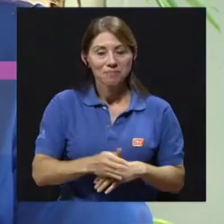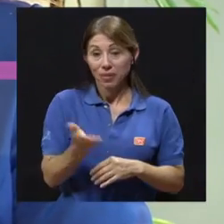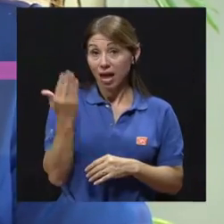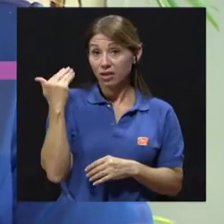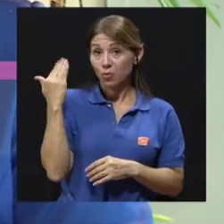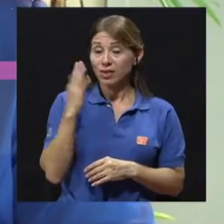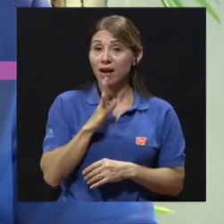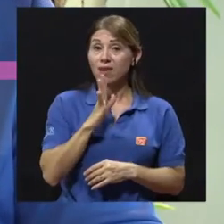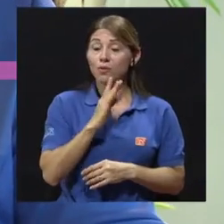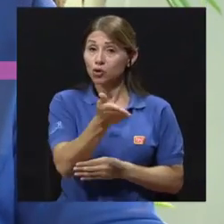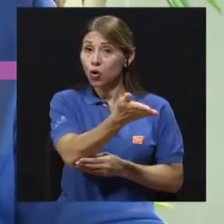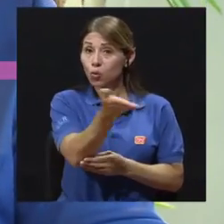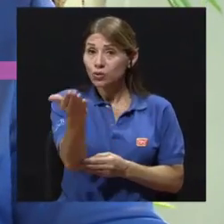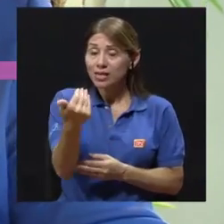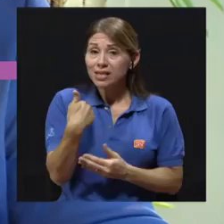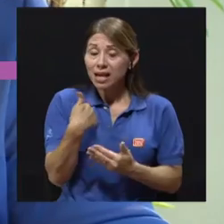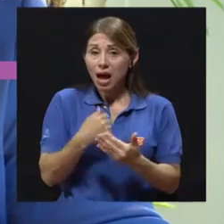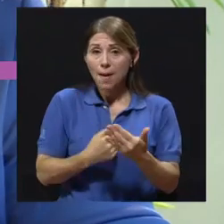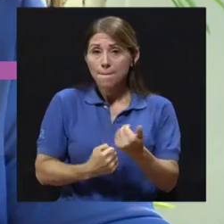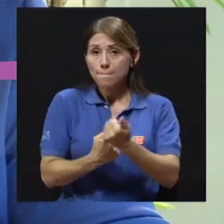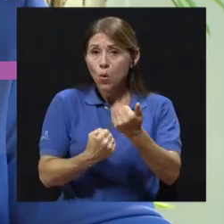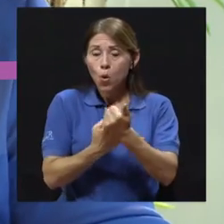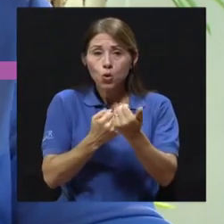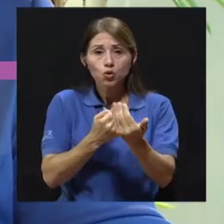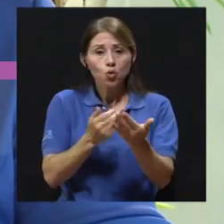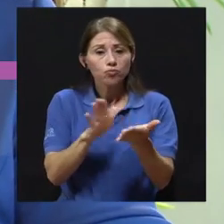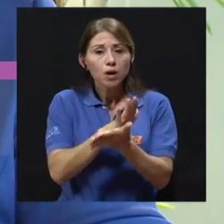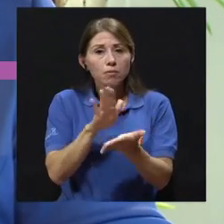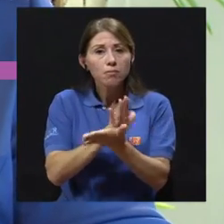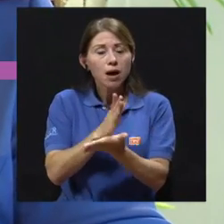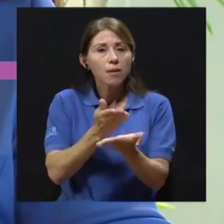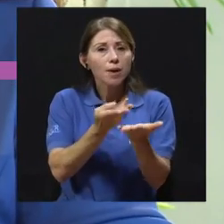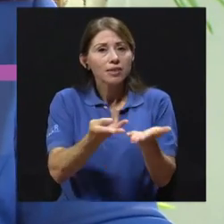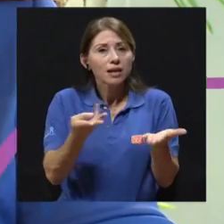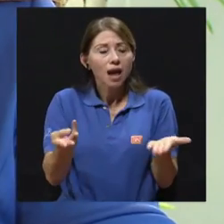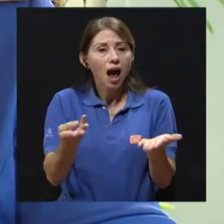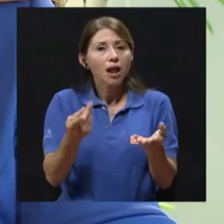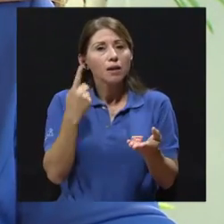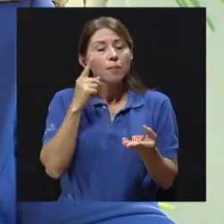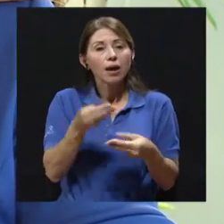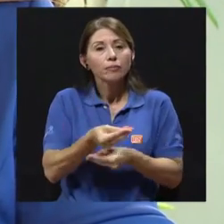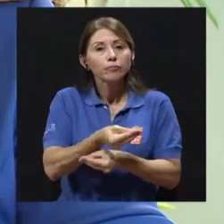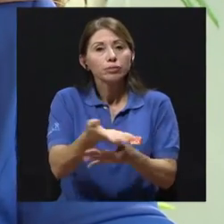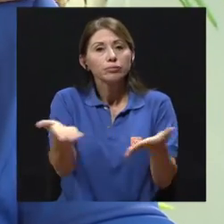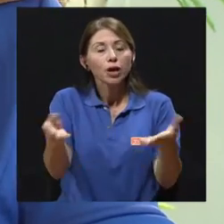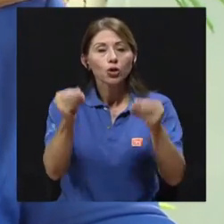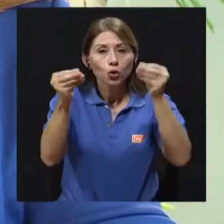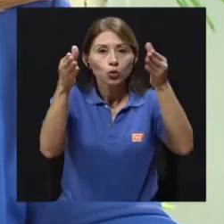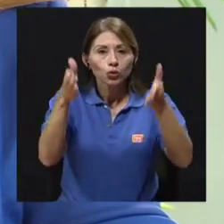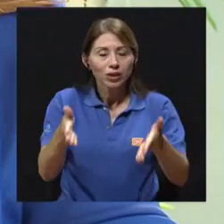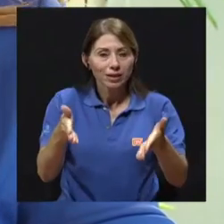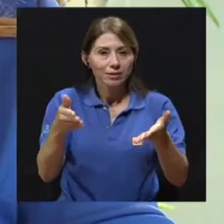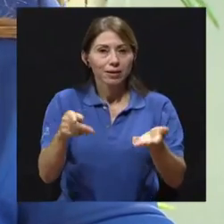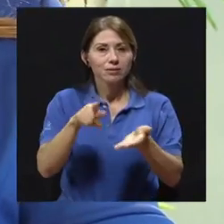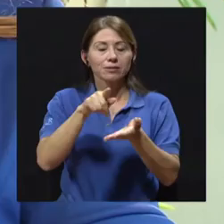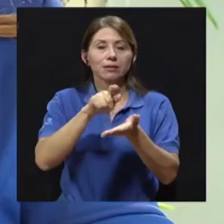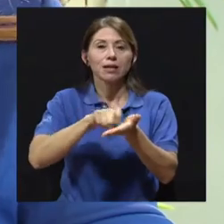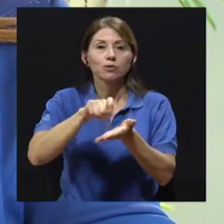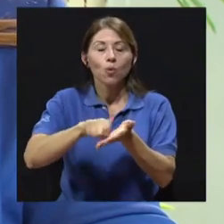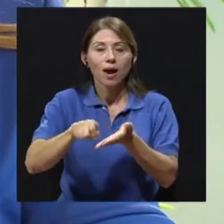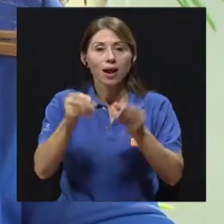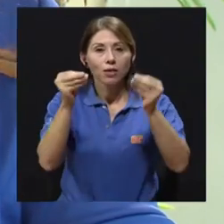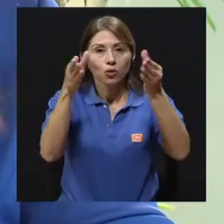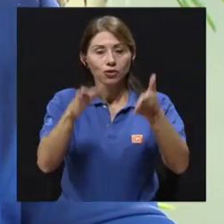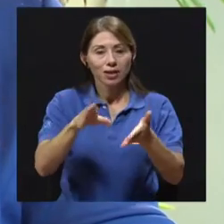mencionábamos anteriormente que ustedes cuentan con material de apoyo, ¿verdad?, para este docente, educador, educadora, ya sea de primaria o secundaria,